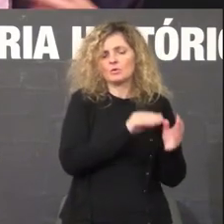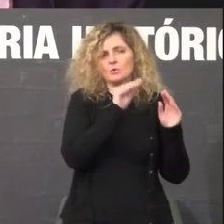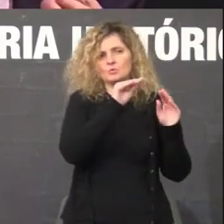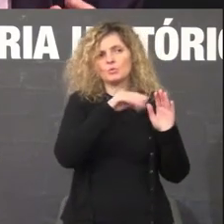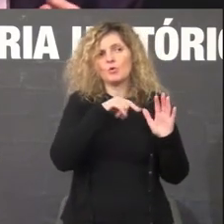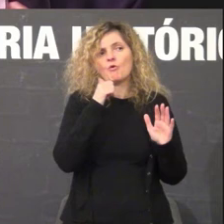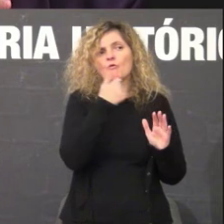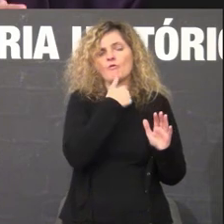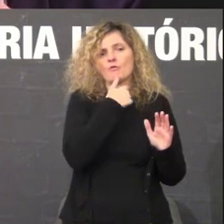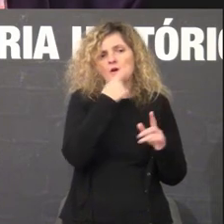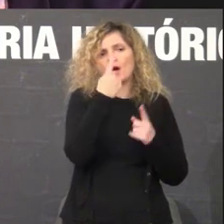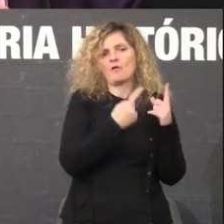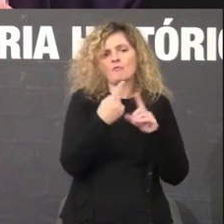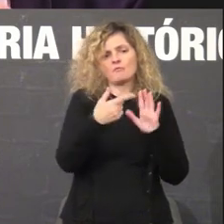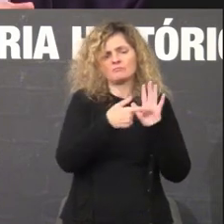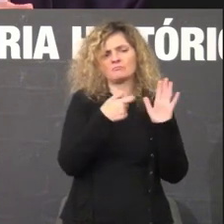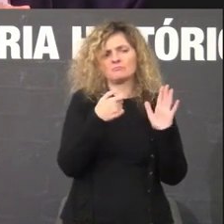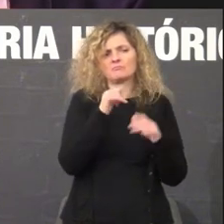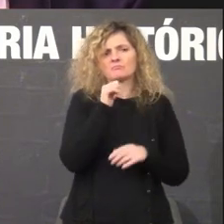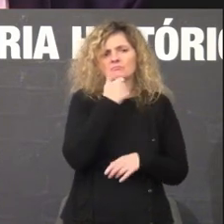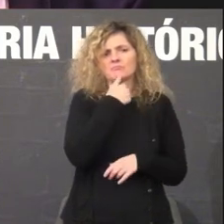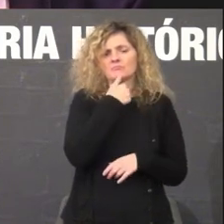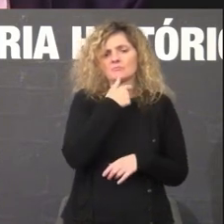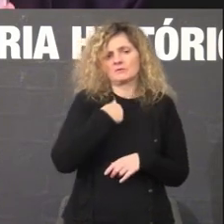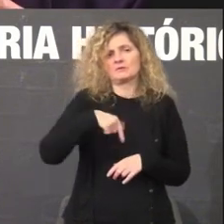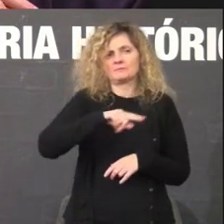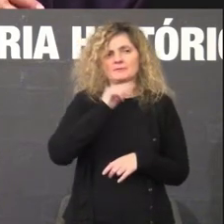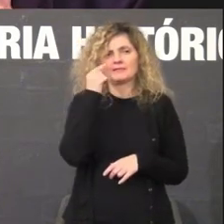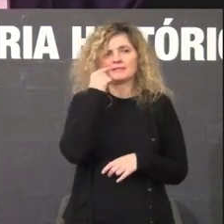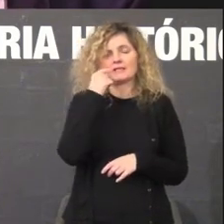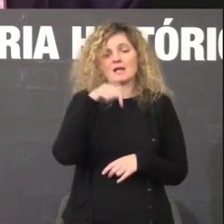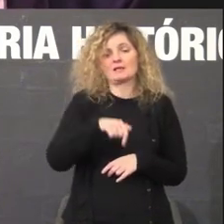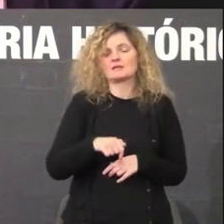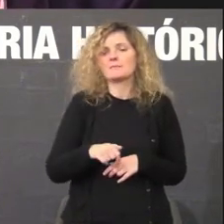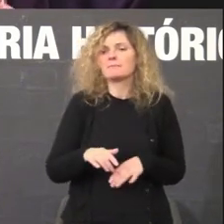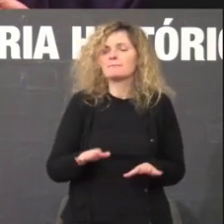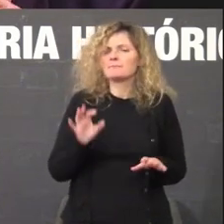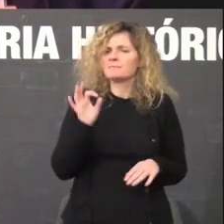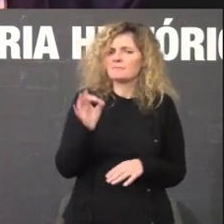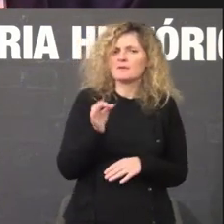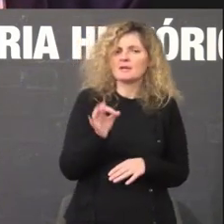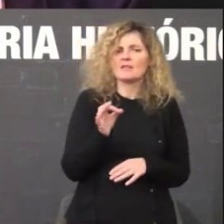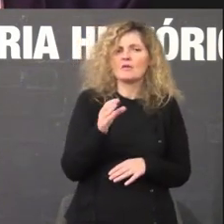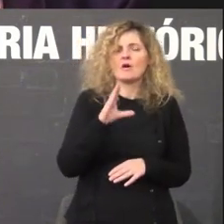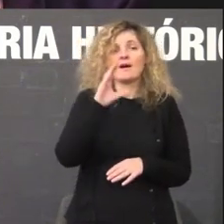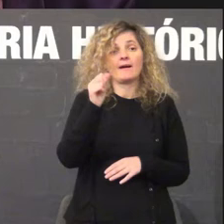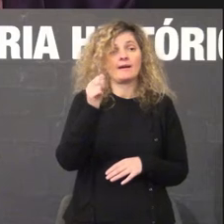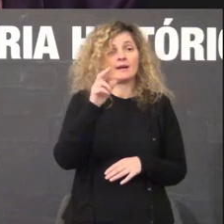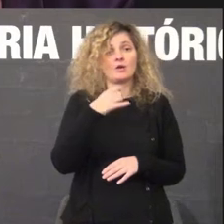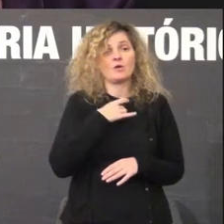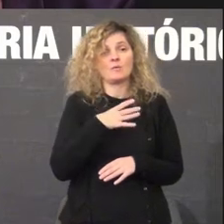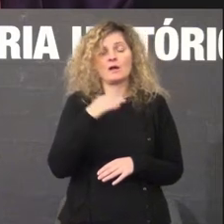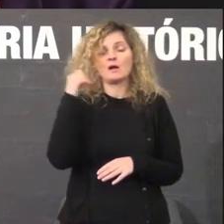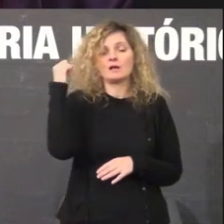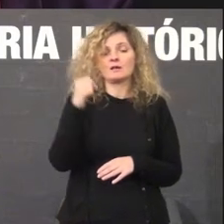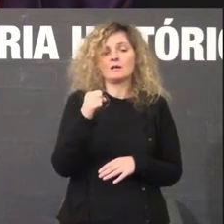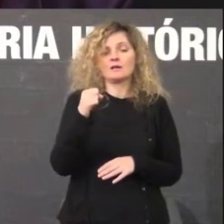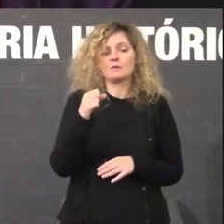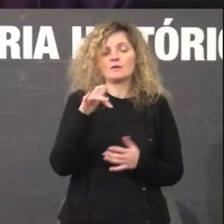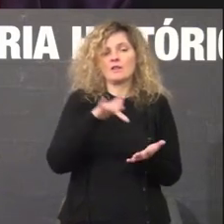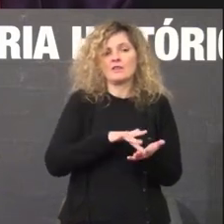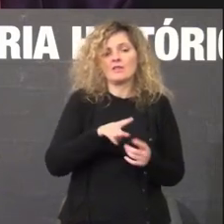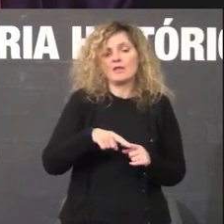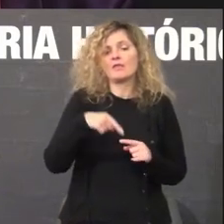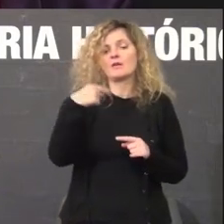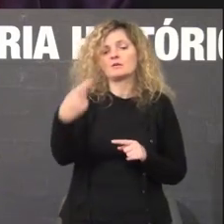todo, pero sí desclasifican cosas y nos enteramos. Es verdad que Carrero Blanco es asesinado el día después